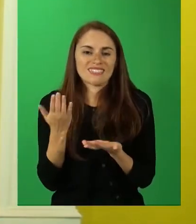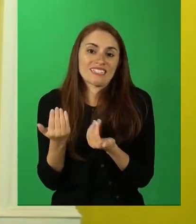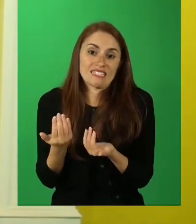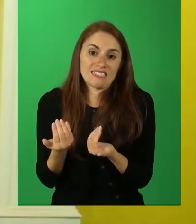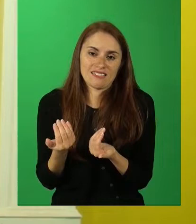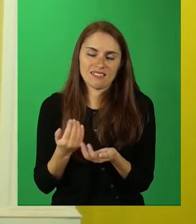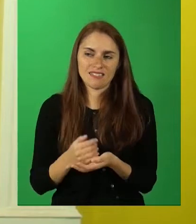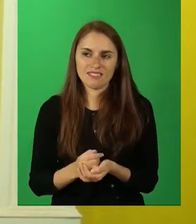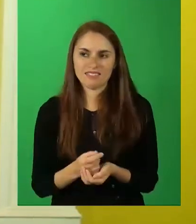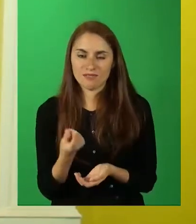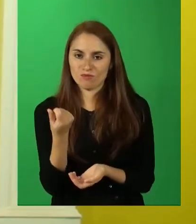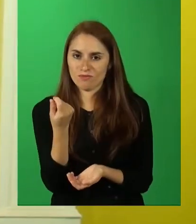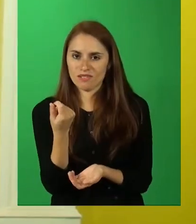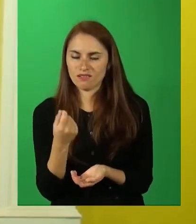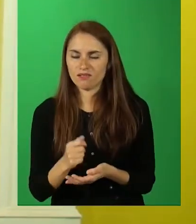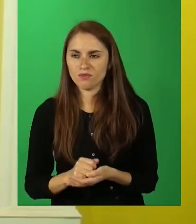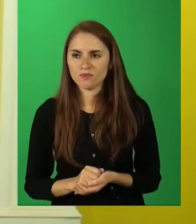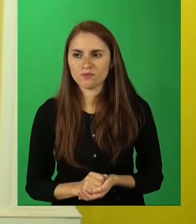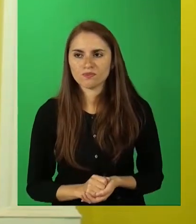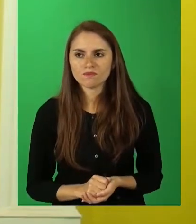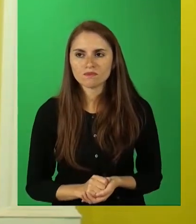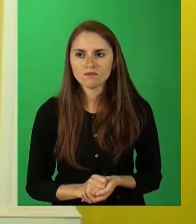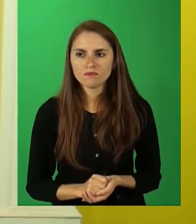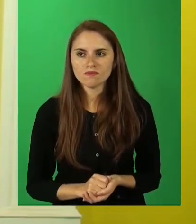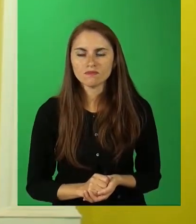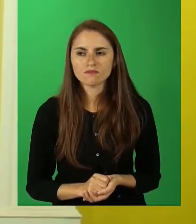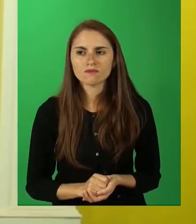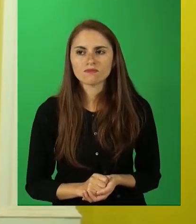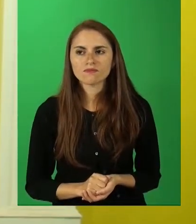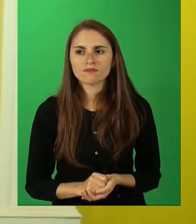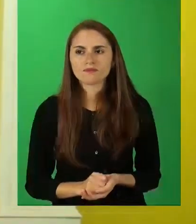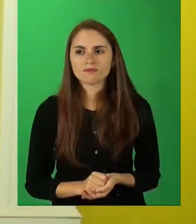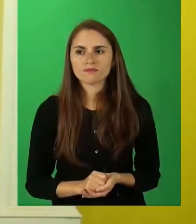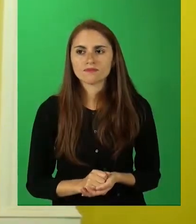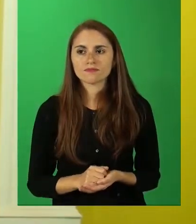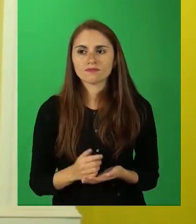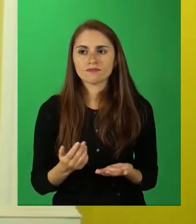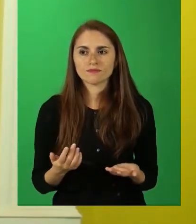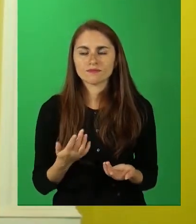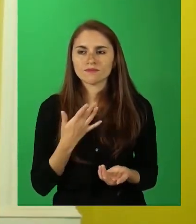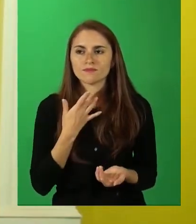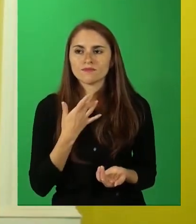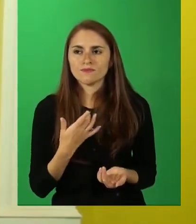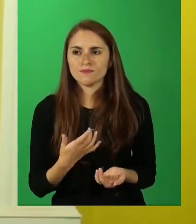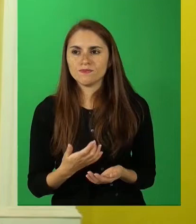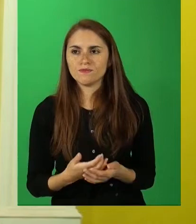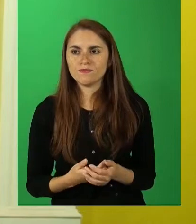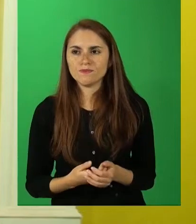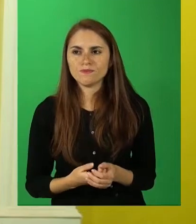necesidad económica de hacerlo, ¿ya? Por su estructura económica.